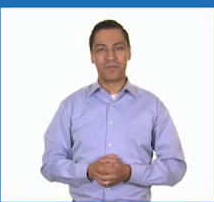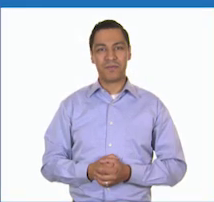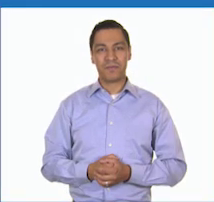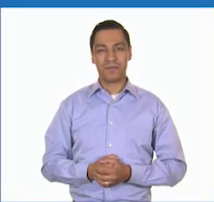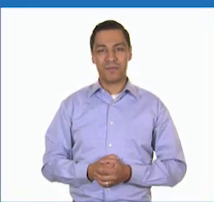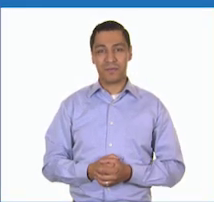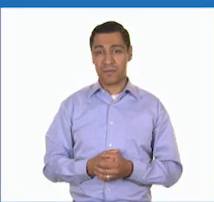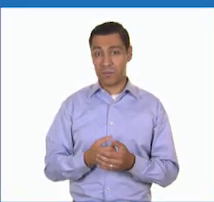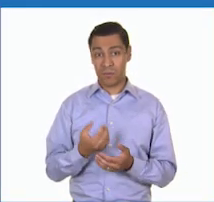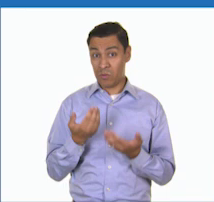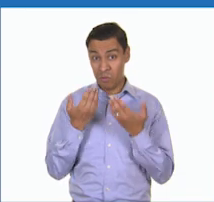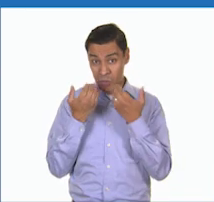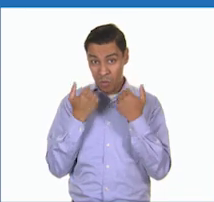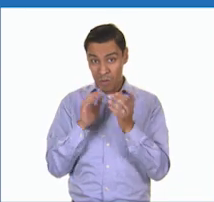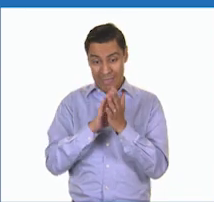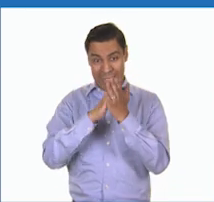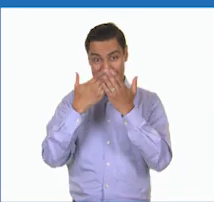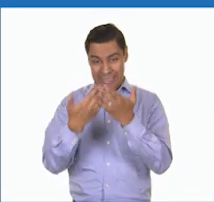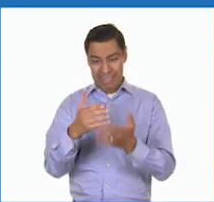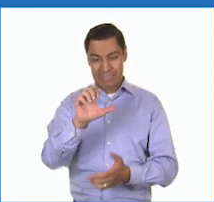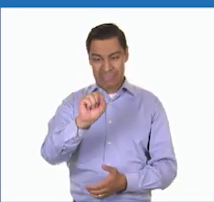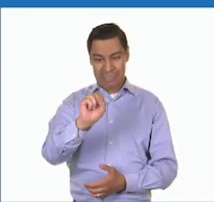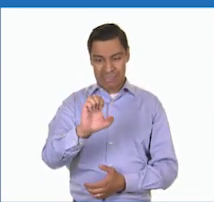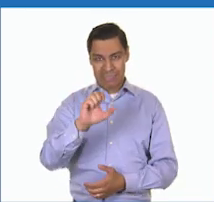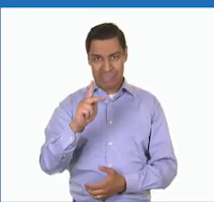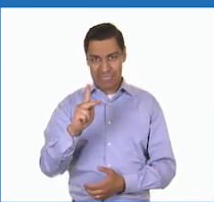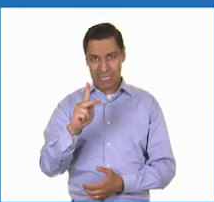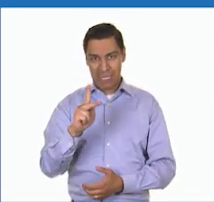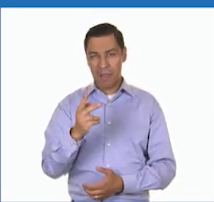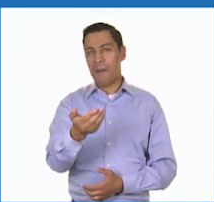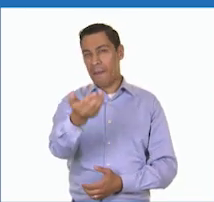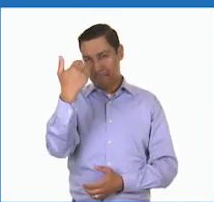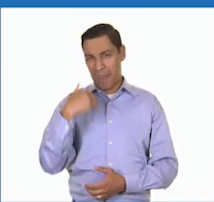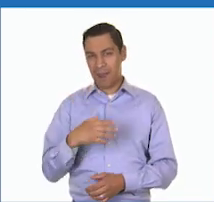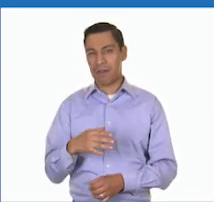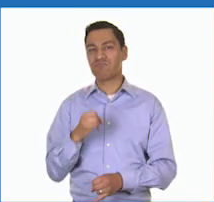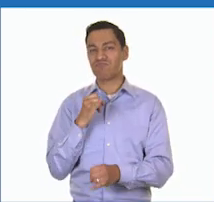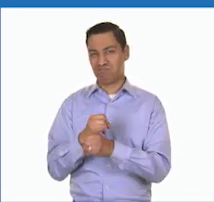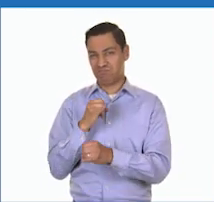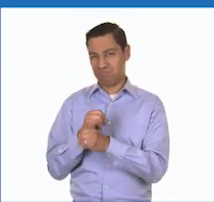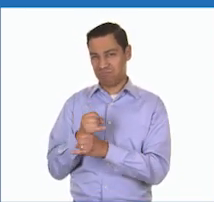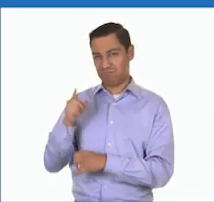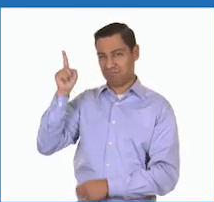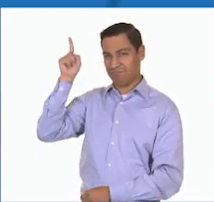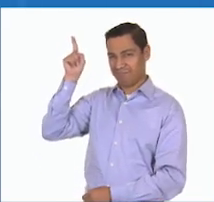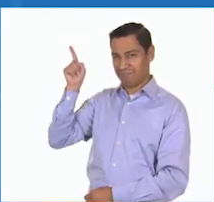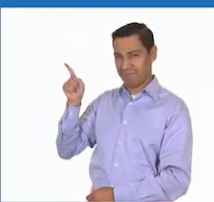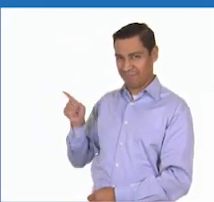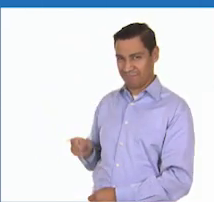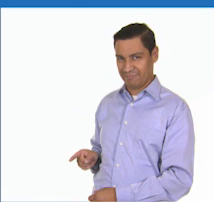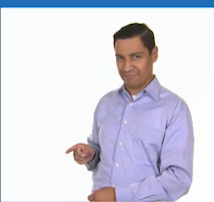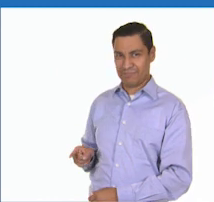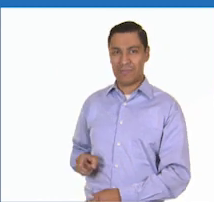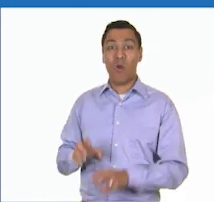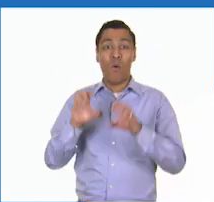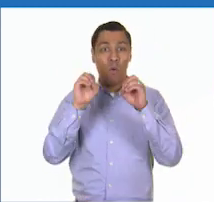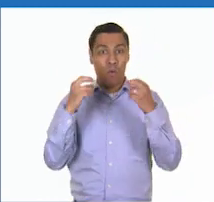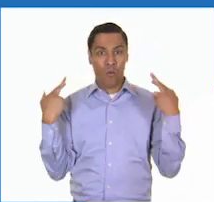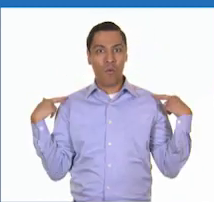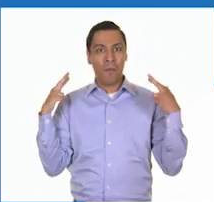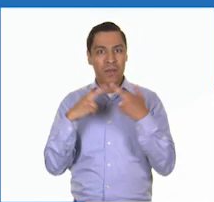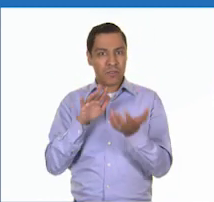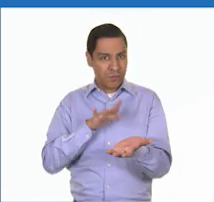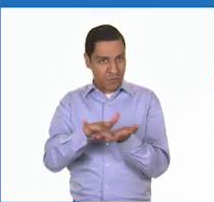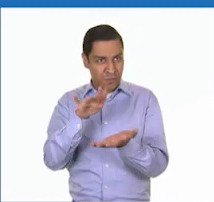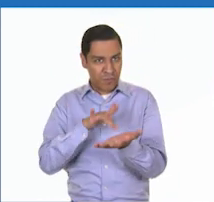Si no tienes el libro de texto o necesitas ayuda para resolver tus dudas, contáctanos. Para solicitar apoyo